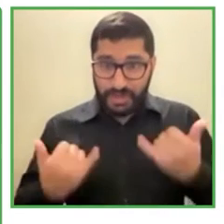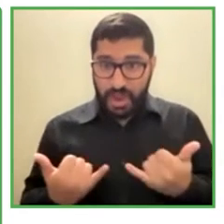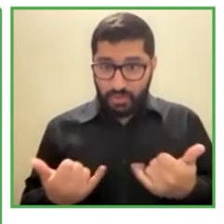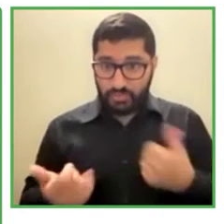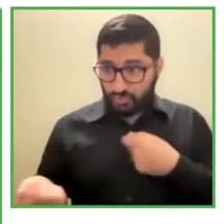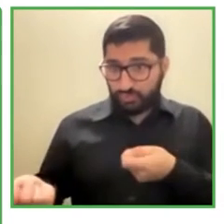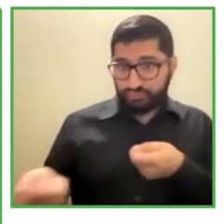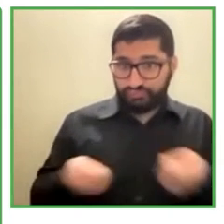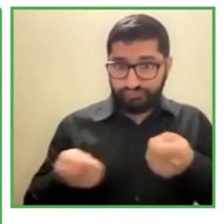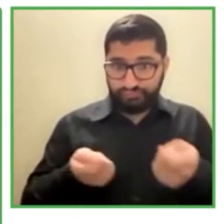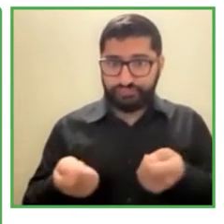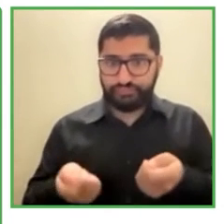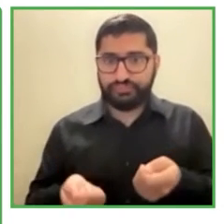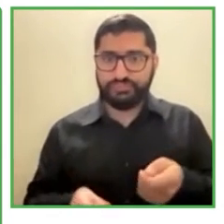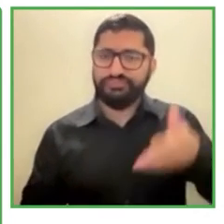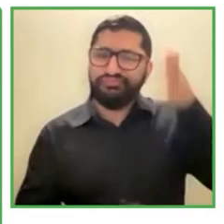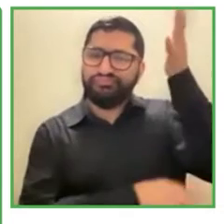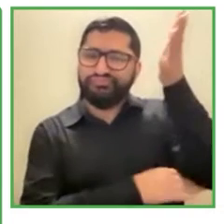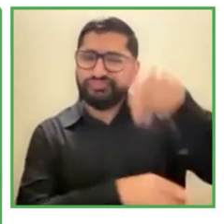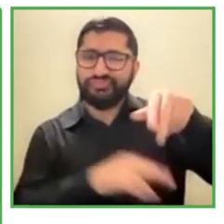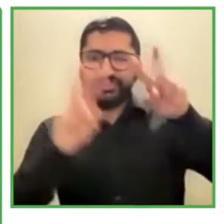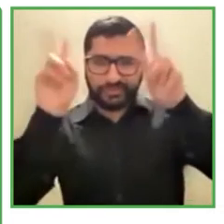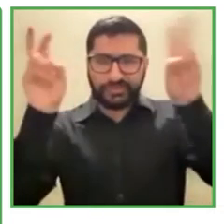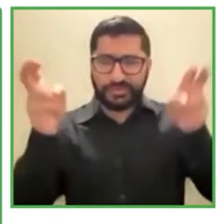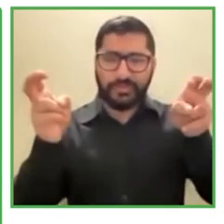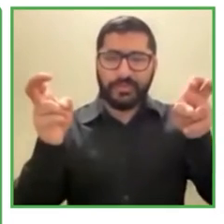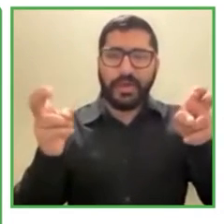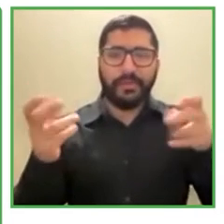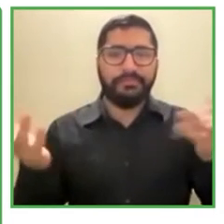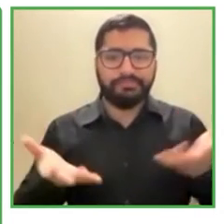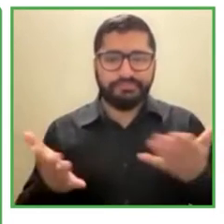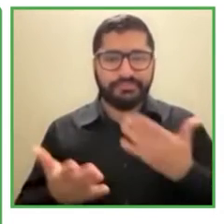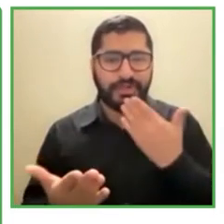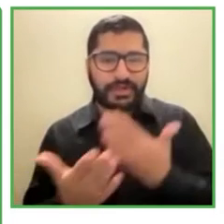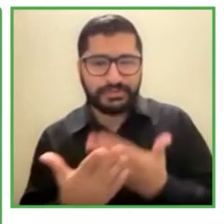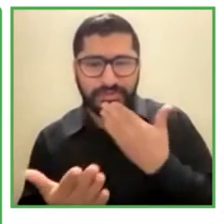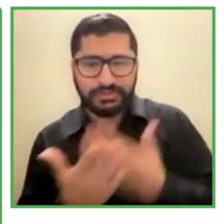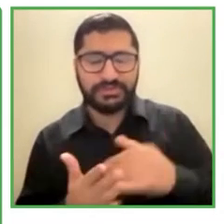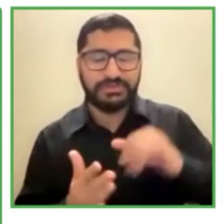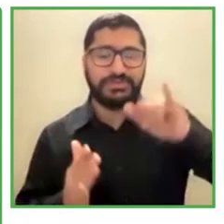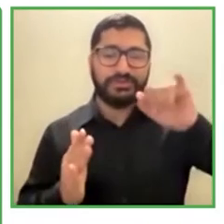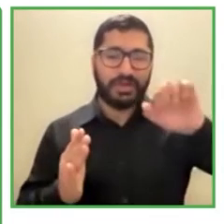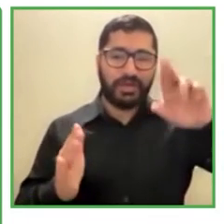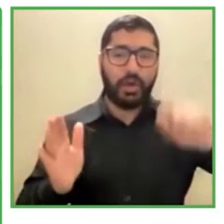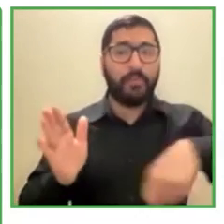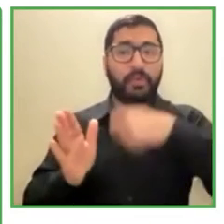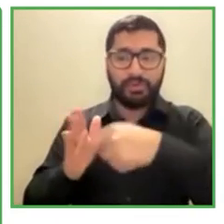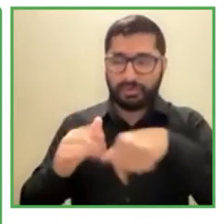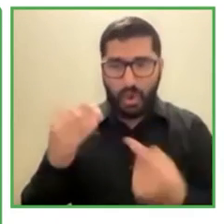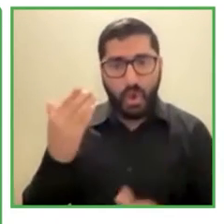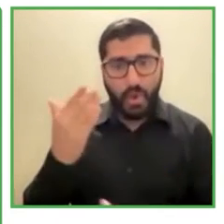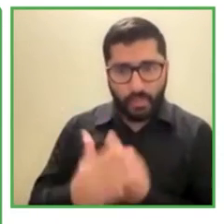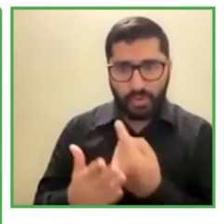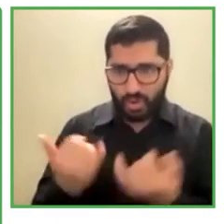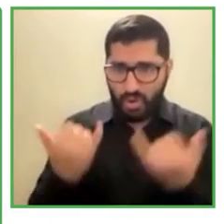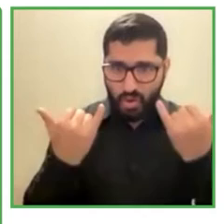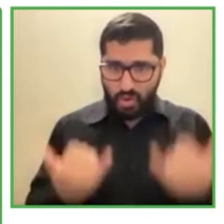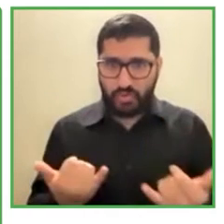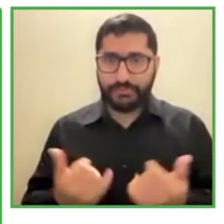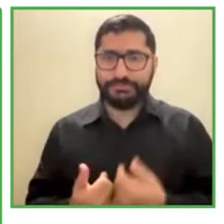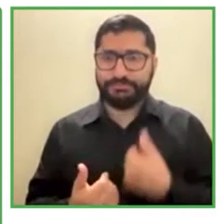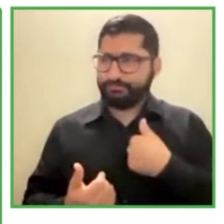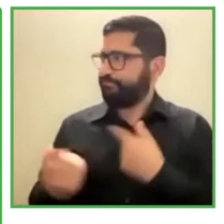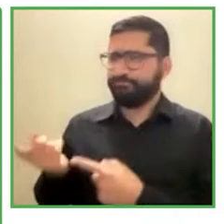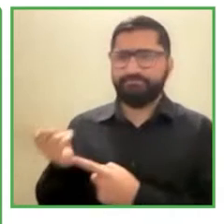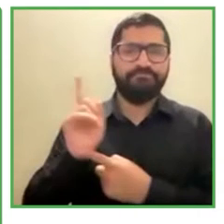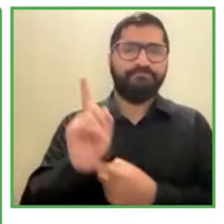a Zero Project por la oportunidad que me han dado el día de hoy. Estoy aquí para presentar la solución de